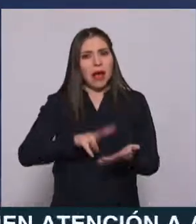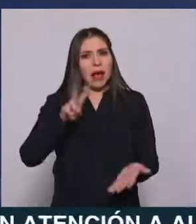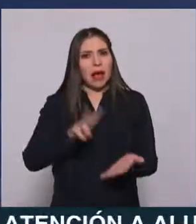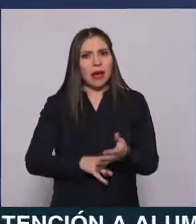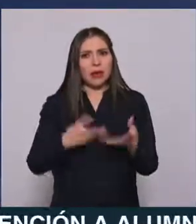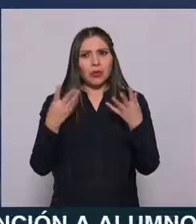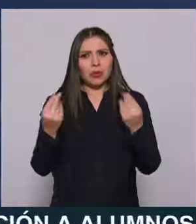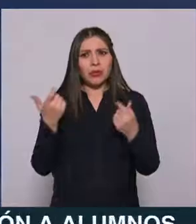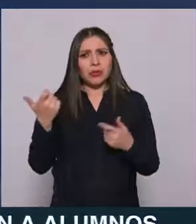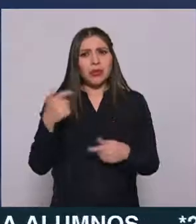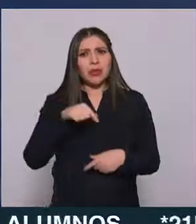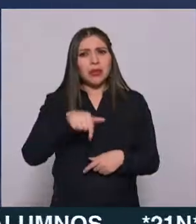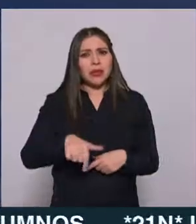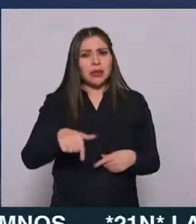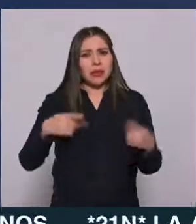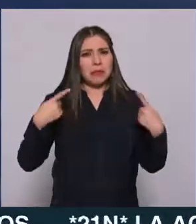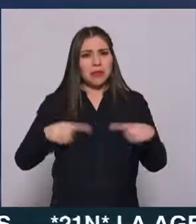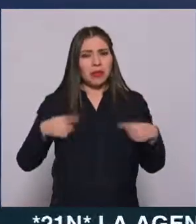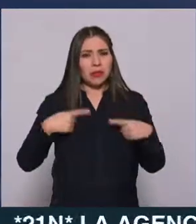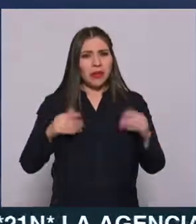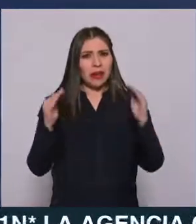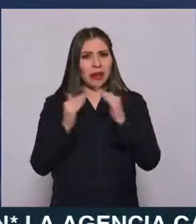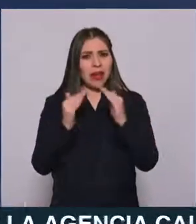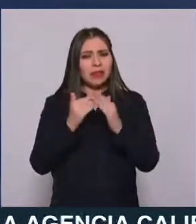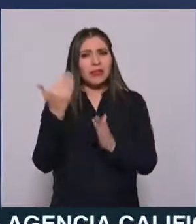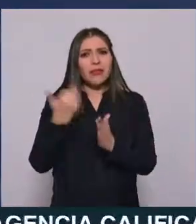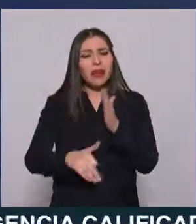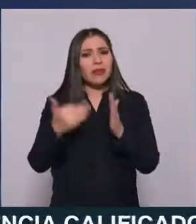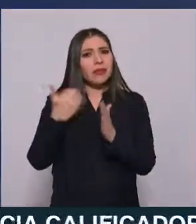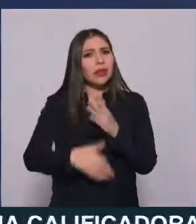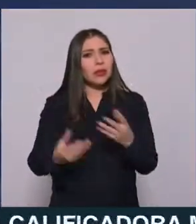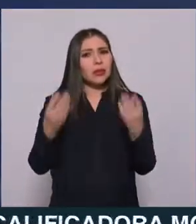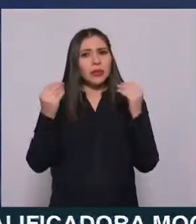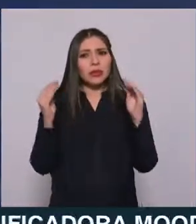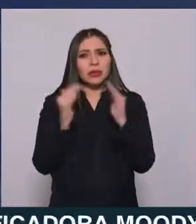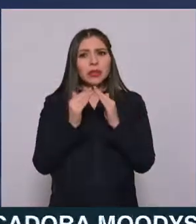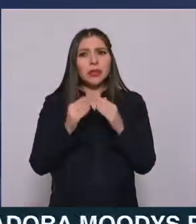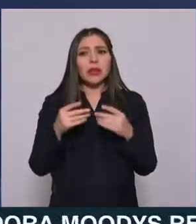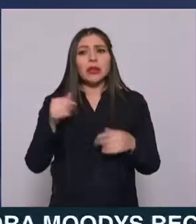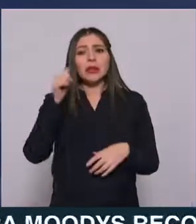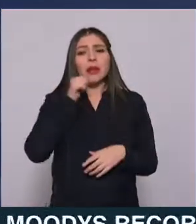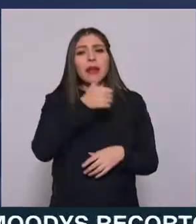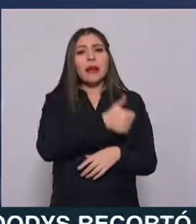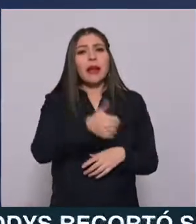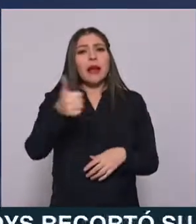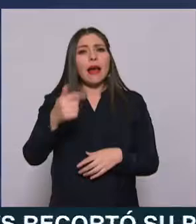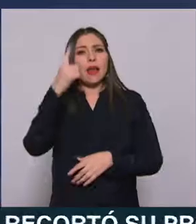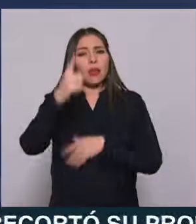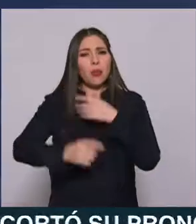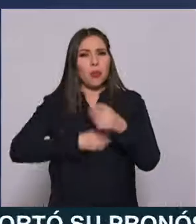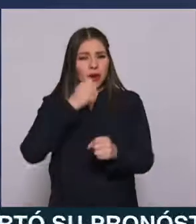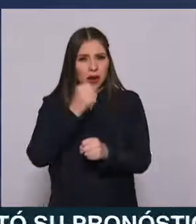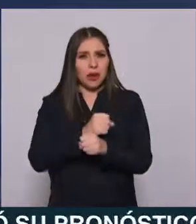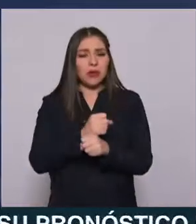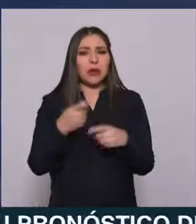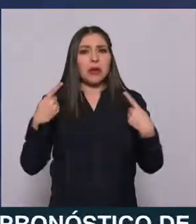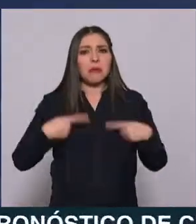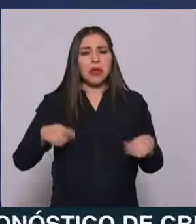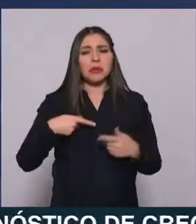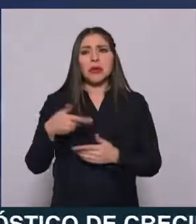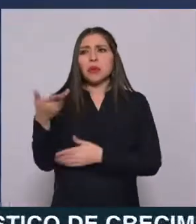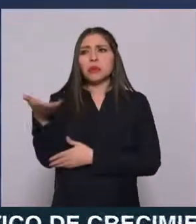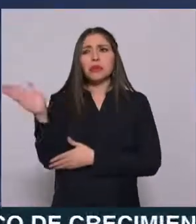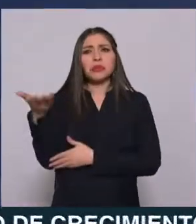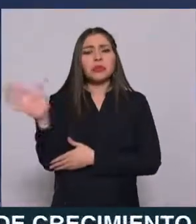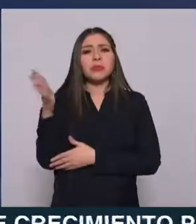un déficit de vivienda como de 250,000 viviendas. Y expulsamos 100,000 personas anuales de la Ciudad de México porque